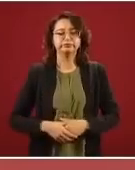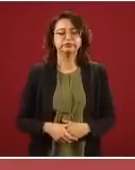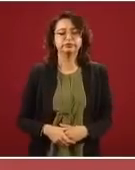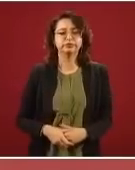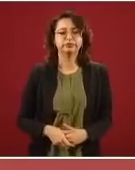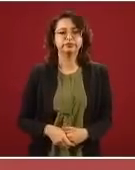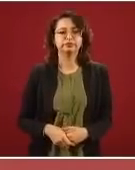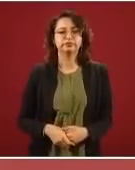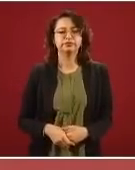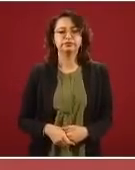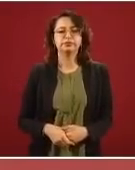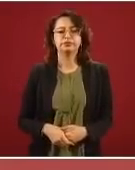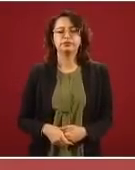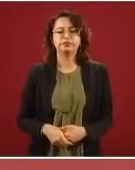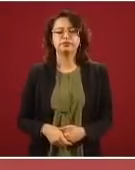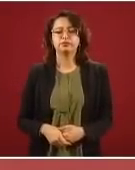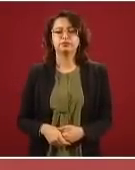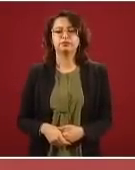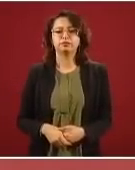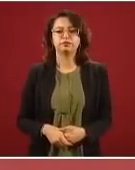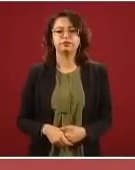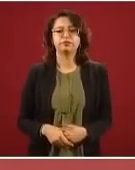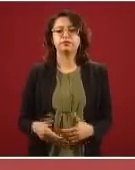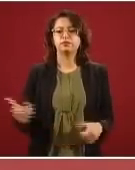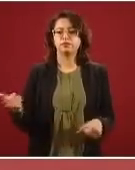El licenciado